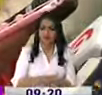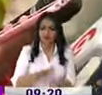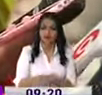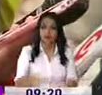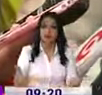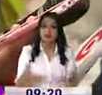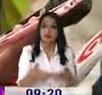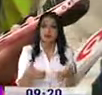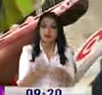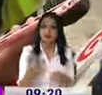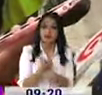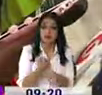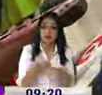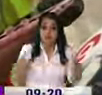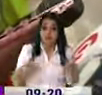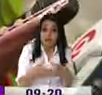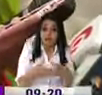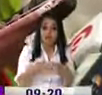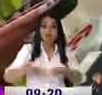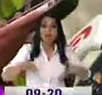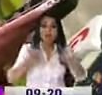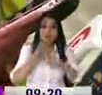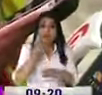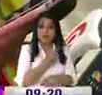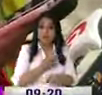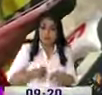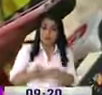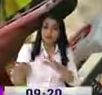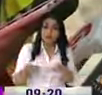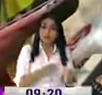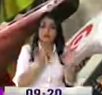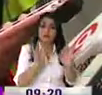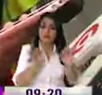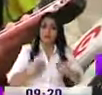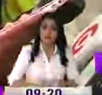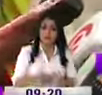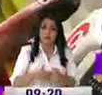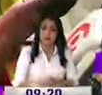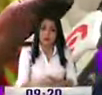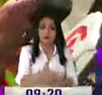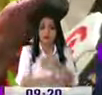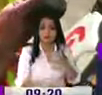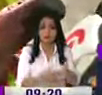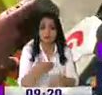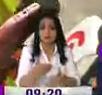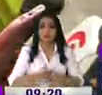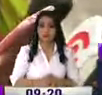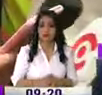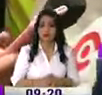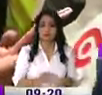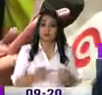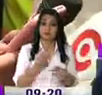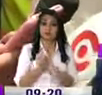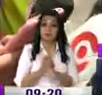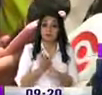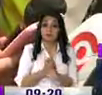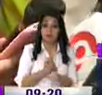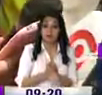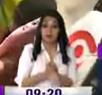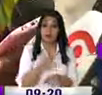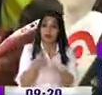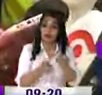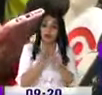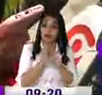equipo básico y elemental, digamos, para una coordinación adecuada en este importante proceso y, por supuesto, trabajando con